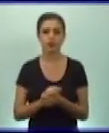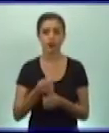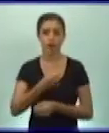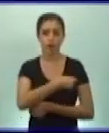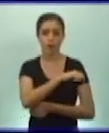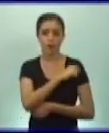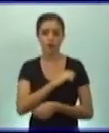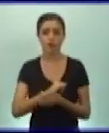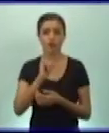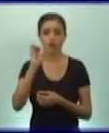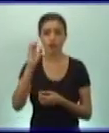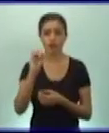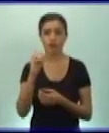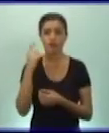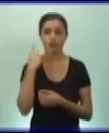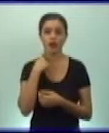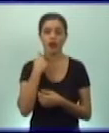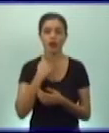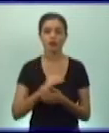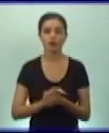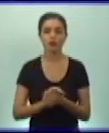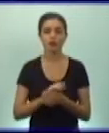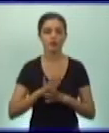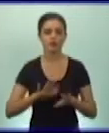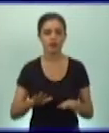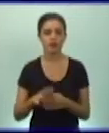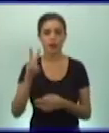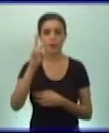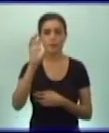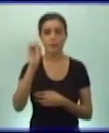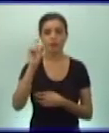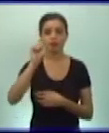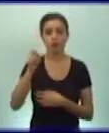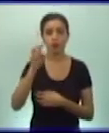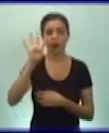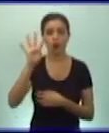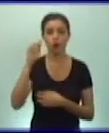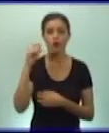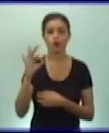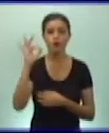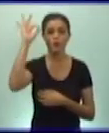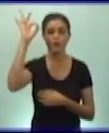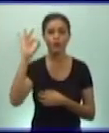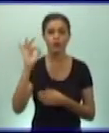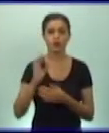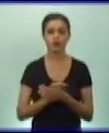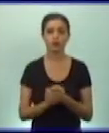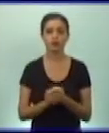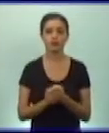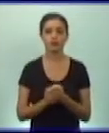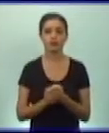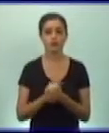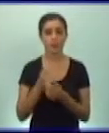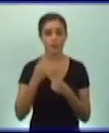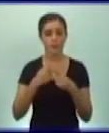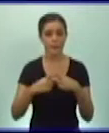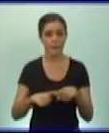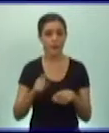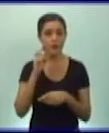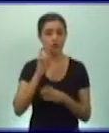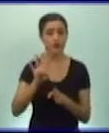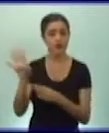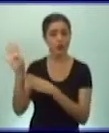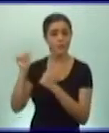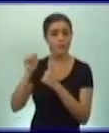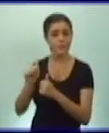de 60 años y más poseía ya un 20,4%. Pero si observan bien, las barras